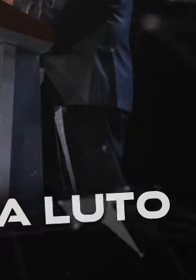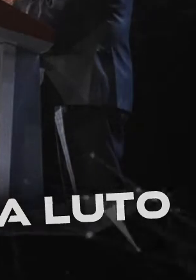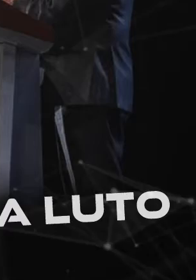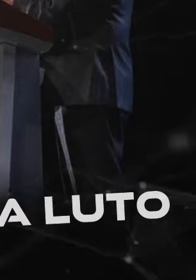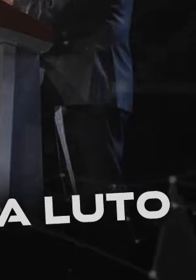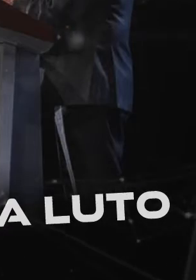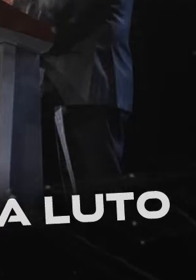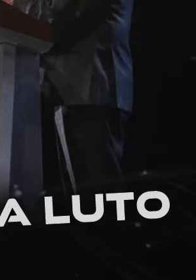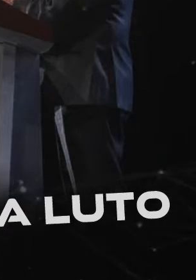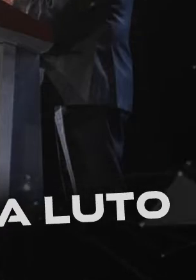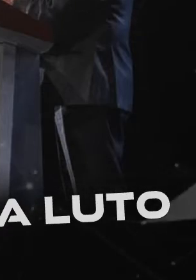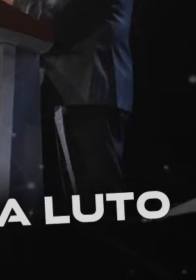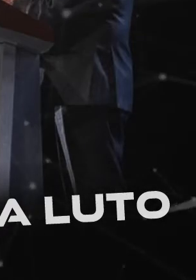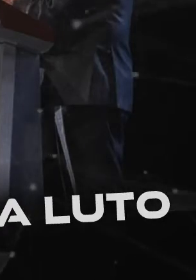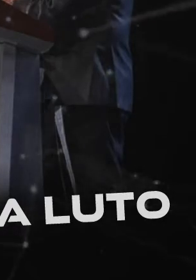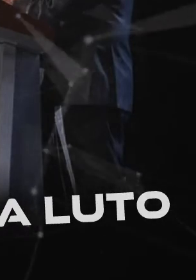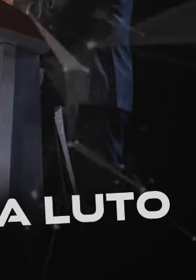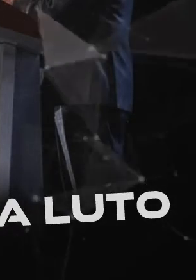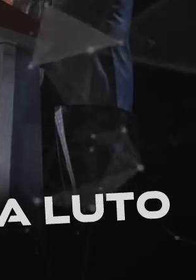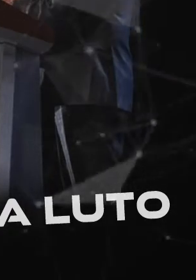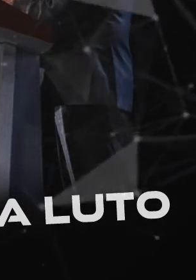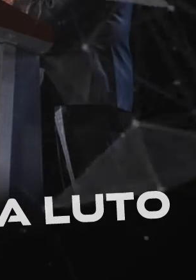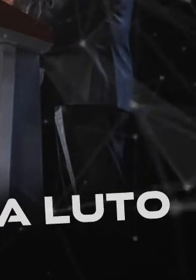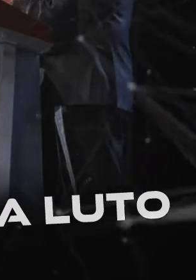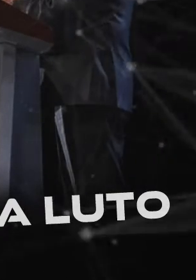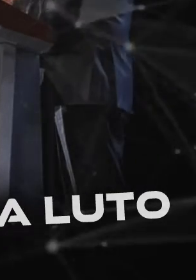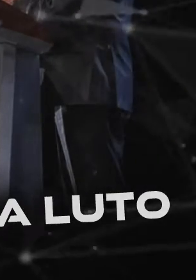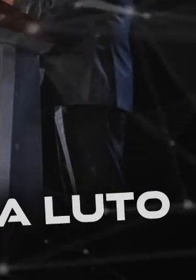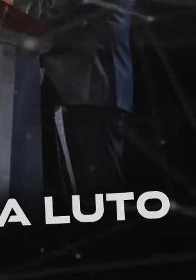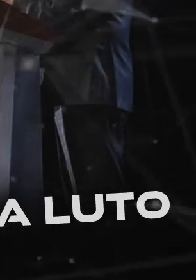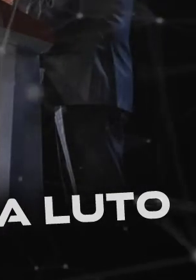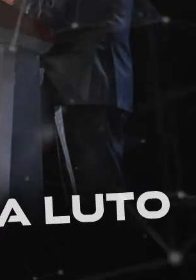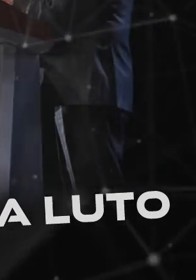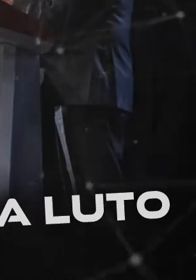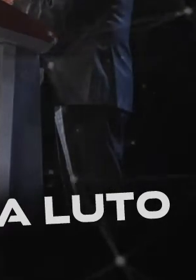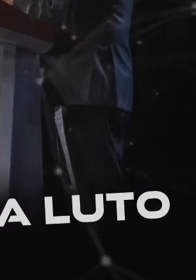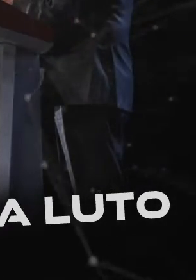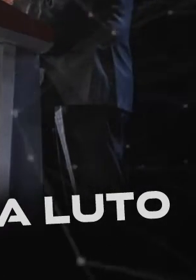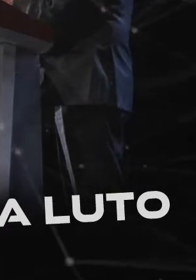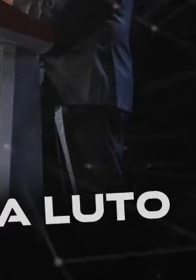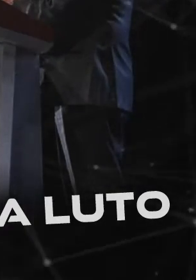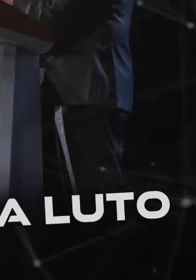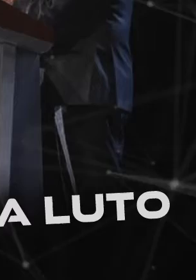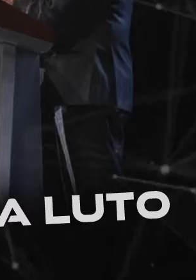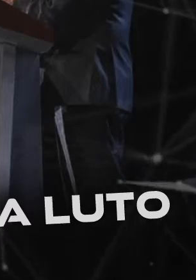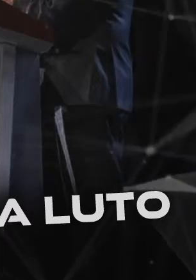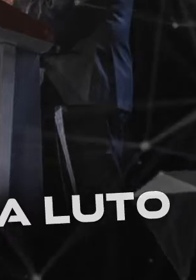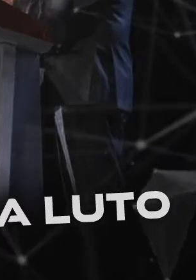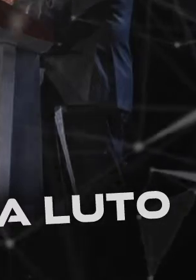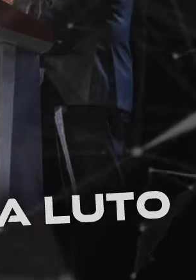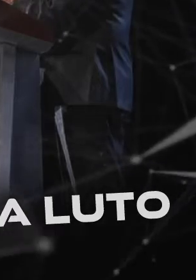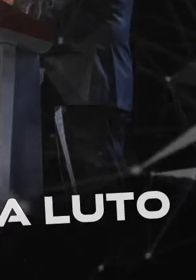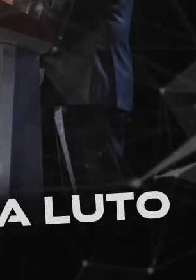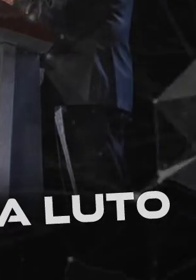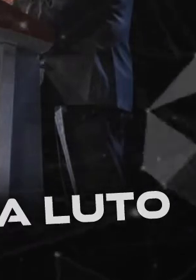reciente de nuestro canal el día de hoy el presidente andrés manuel lópez obrador